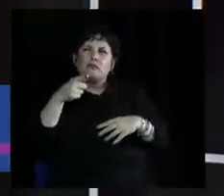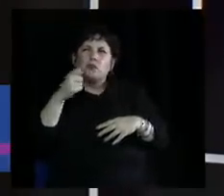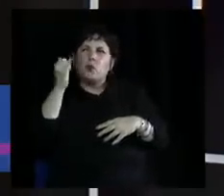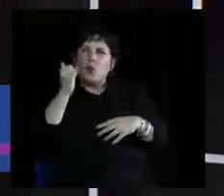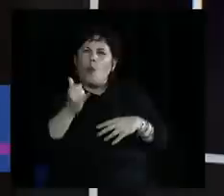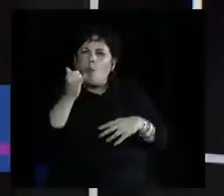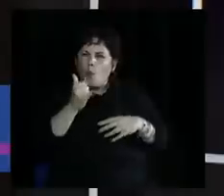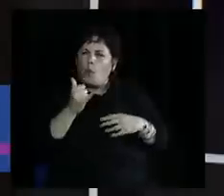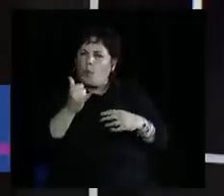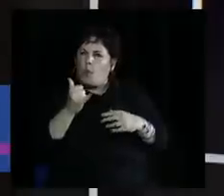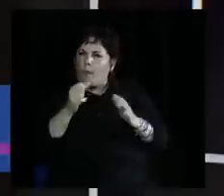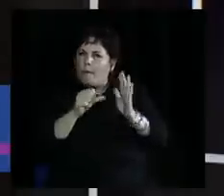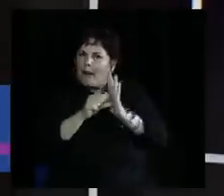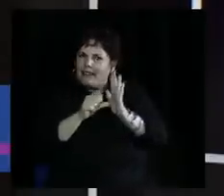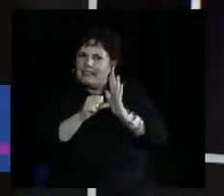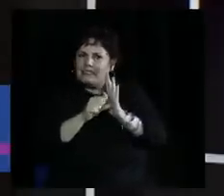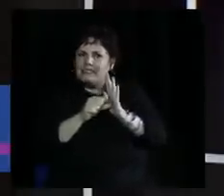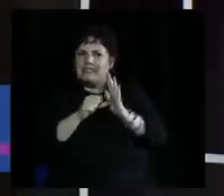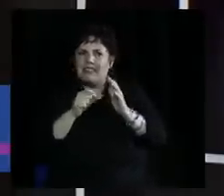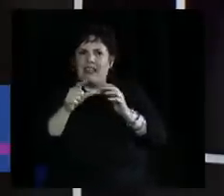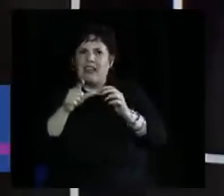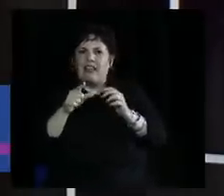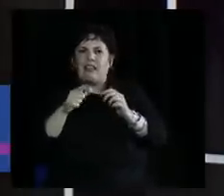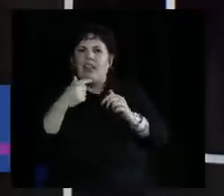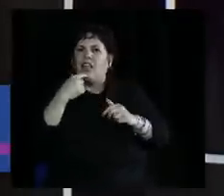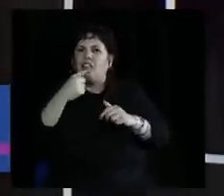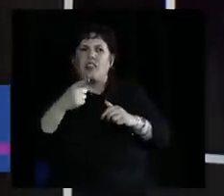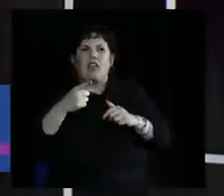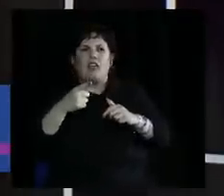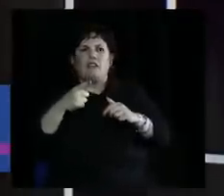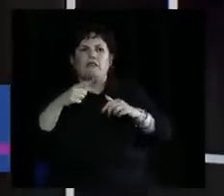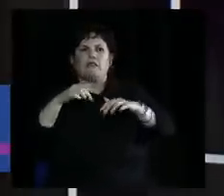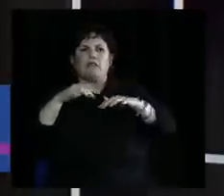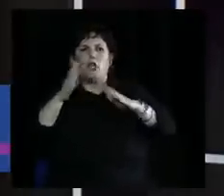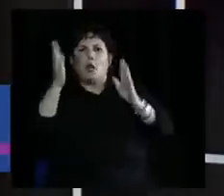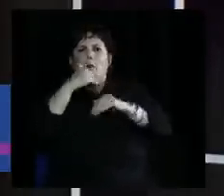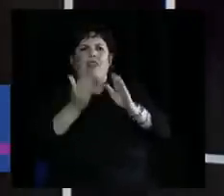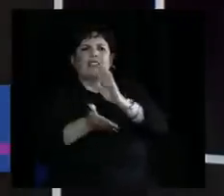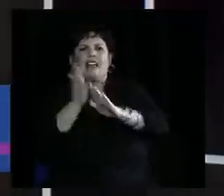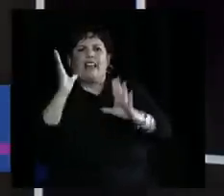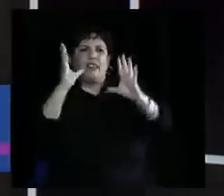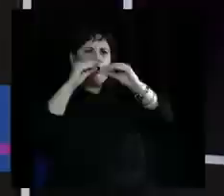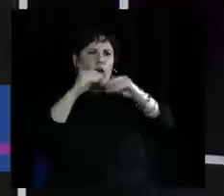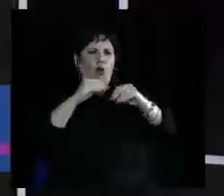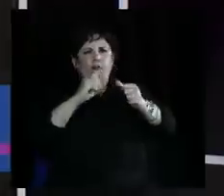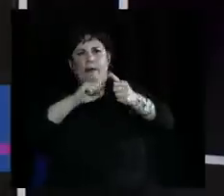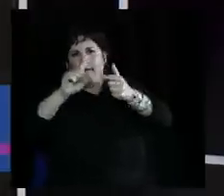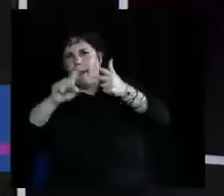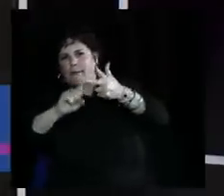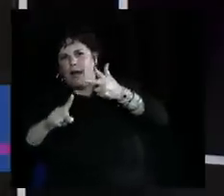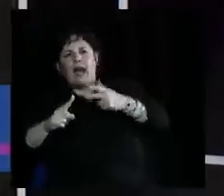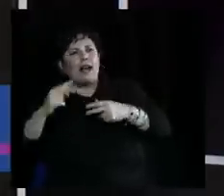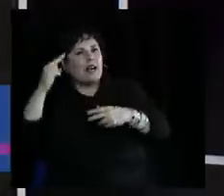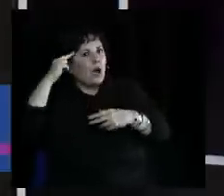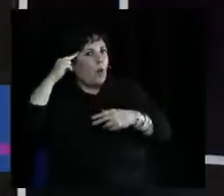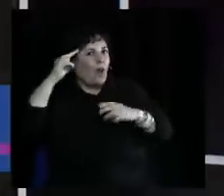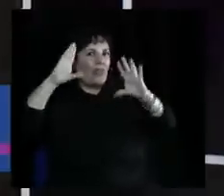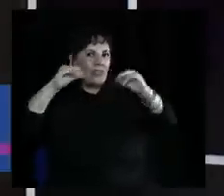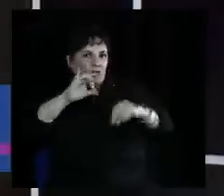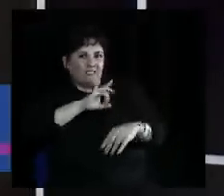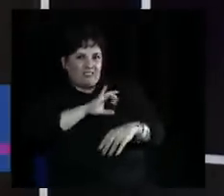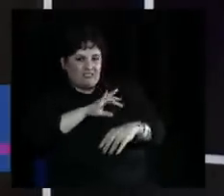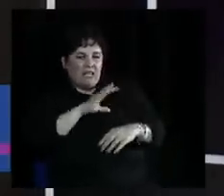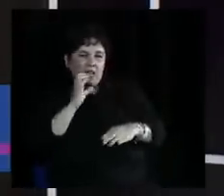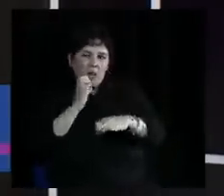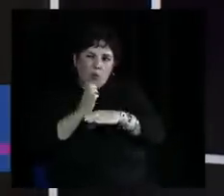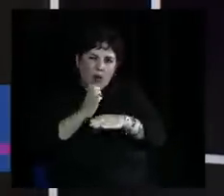una seguidilla de países andinos que decretaron estado de sitio, estado de excepción. Bueno, recuerdo el caso de Chile, lo conoce todo, recuerdan lo que fue en Chile, en